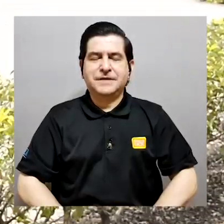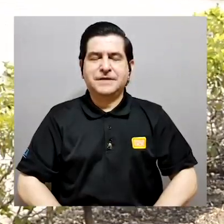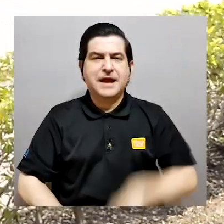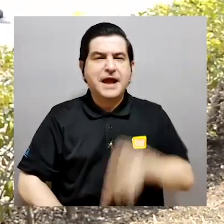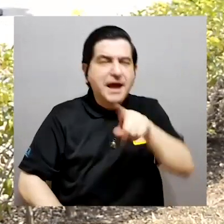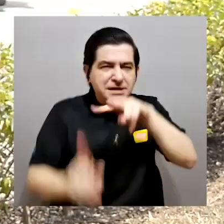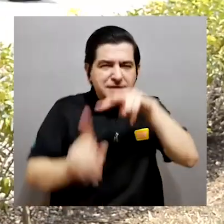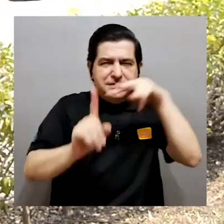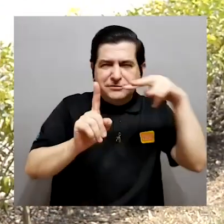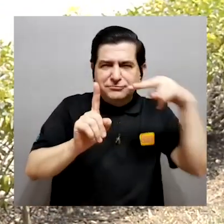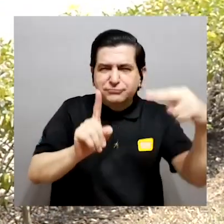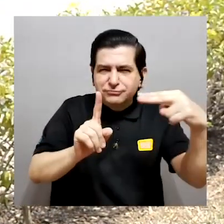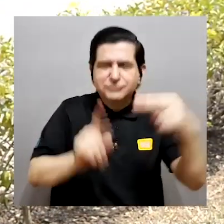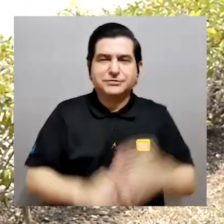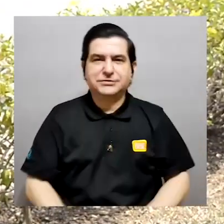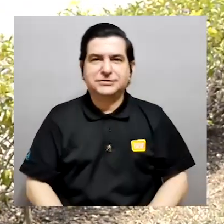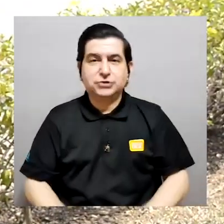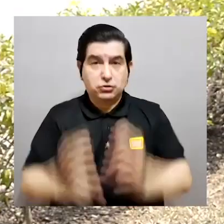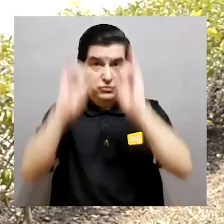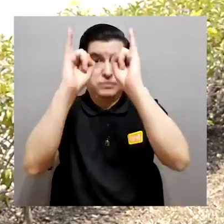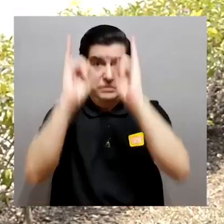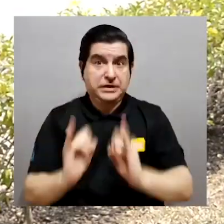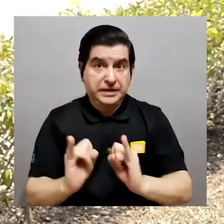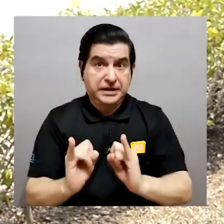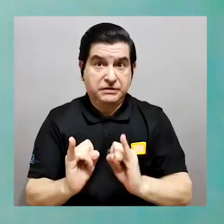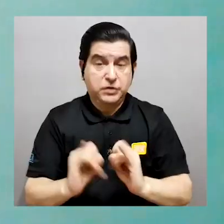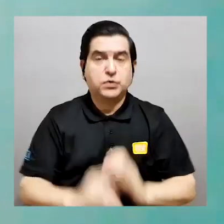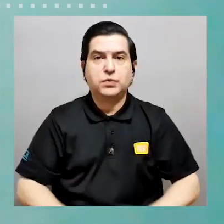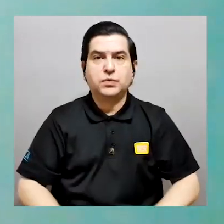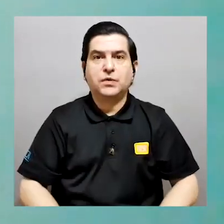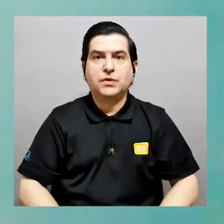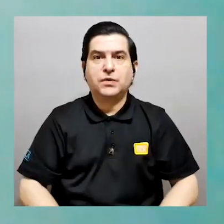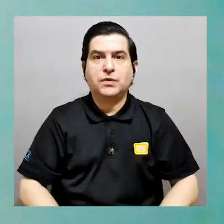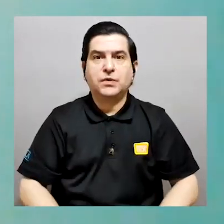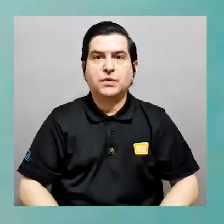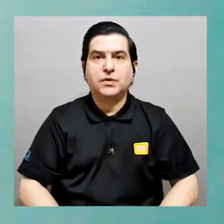Y cómo esa visión individualista, ¿verdad?,